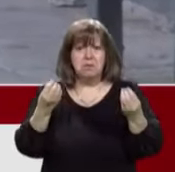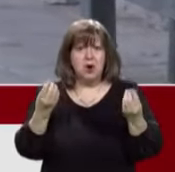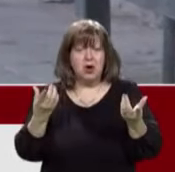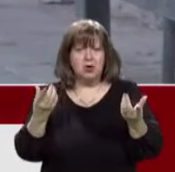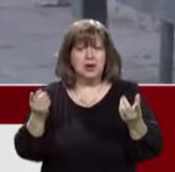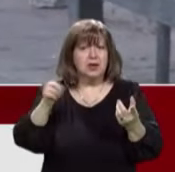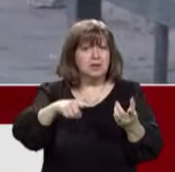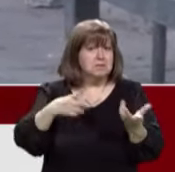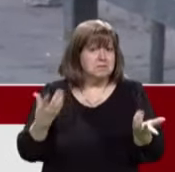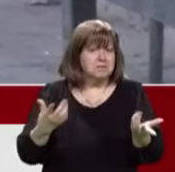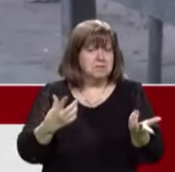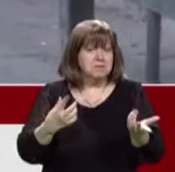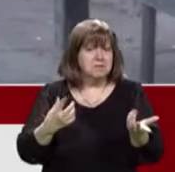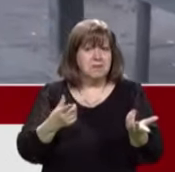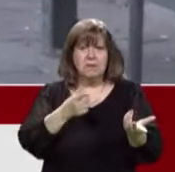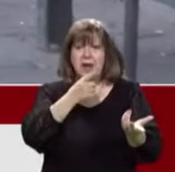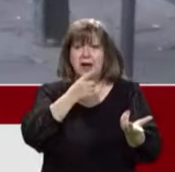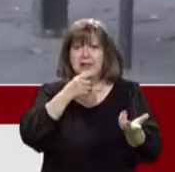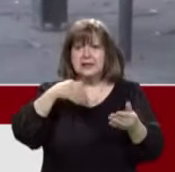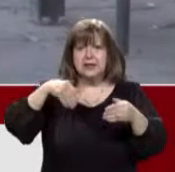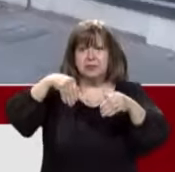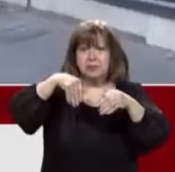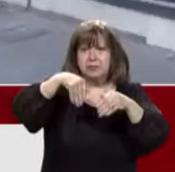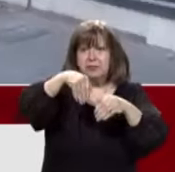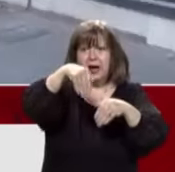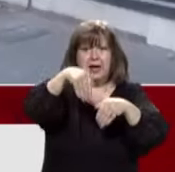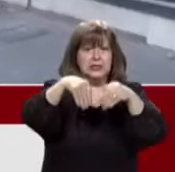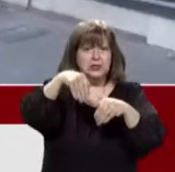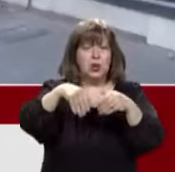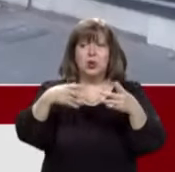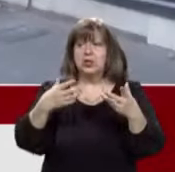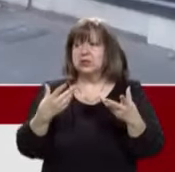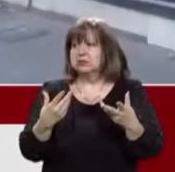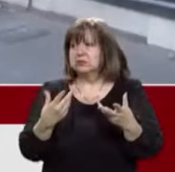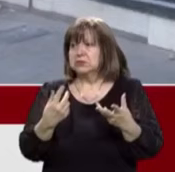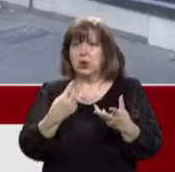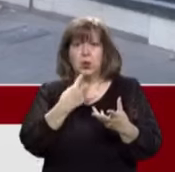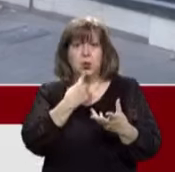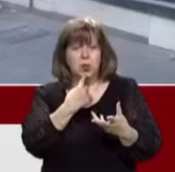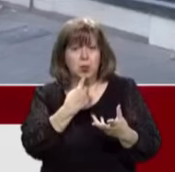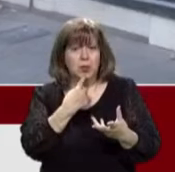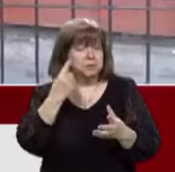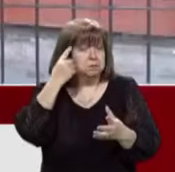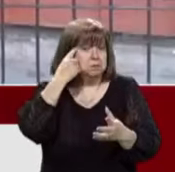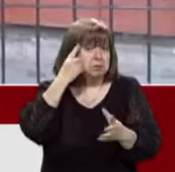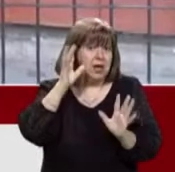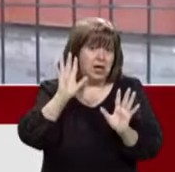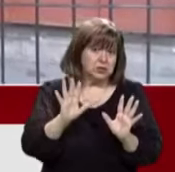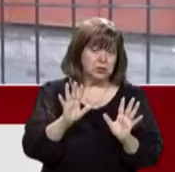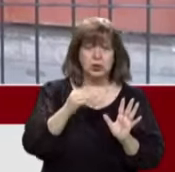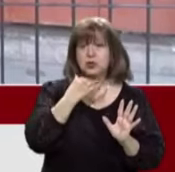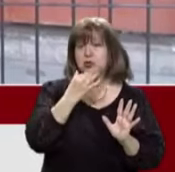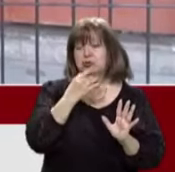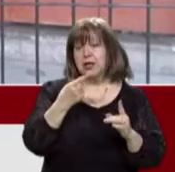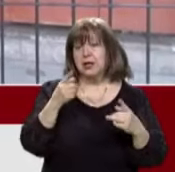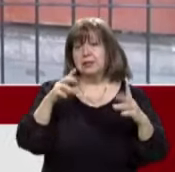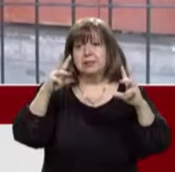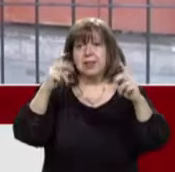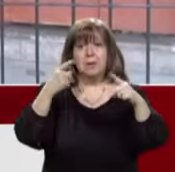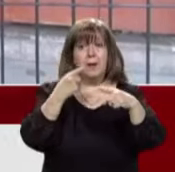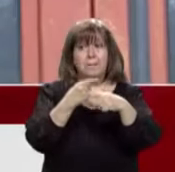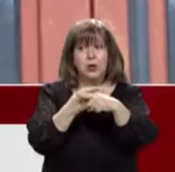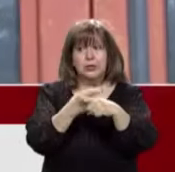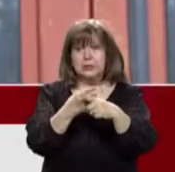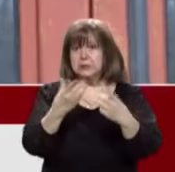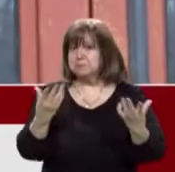qué pasó. Fue todo como muy reciente a las elecciones en ese momento. Calculo que tiene que ver todo político, pero no sé, no te puedo